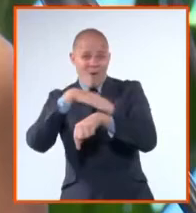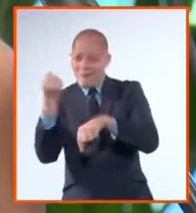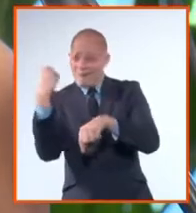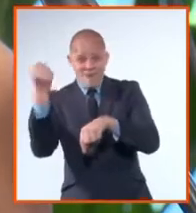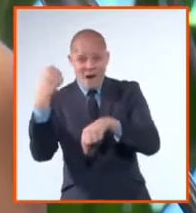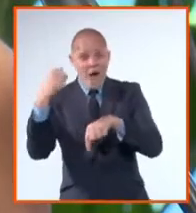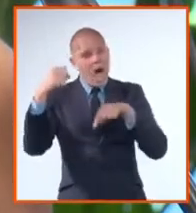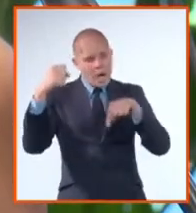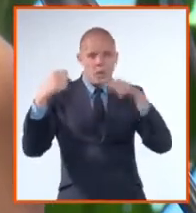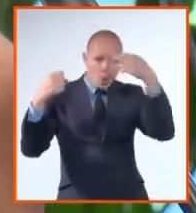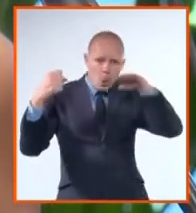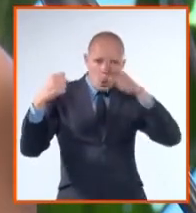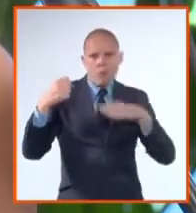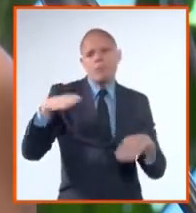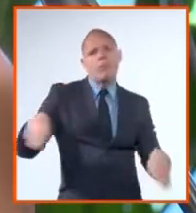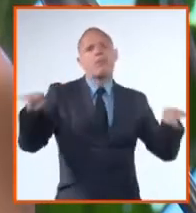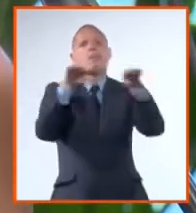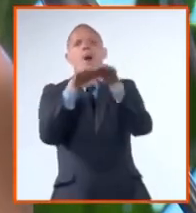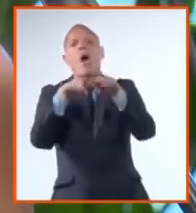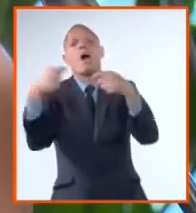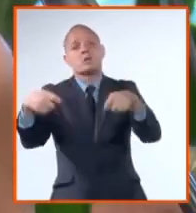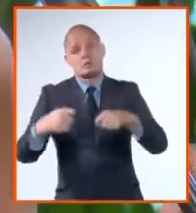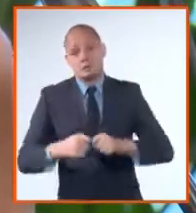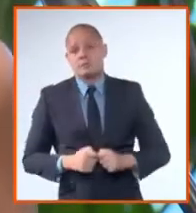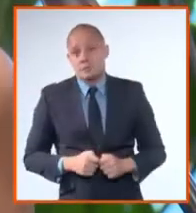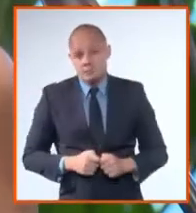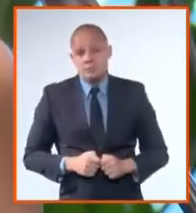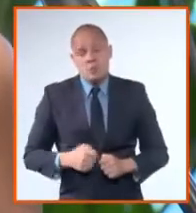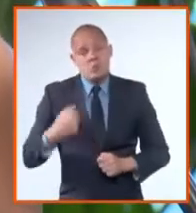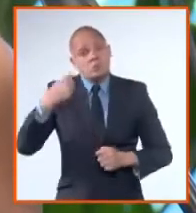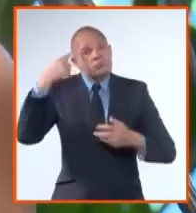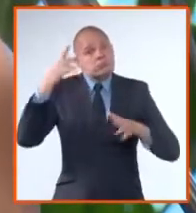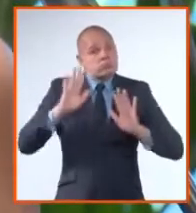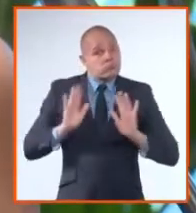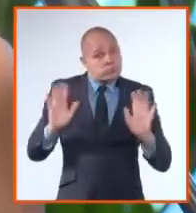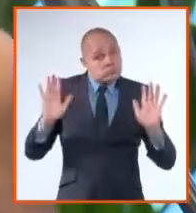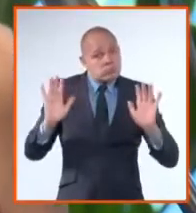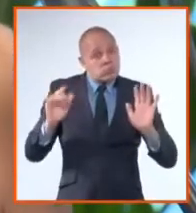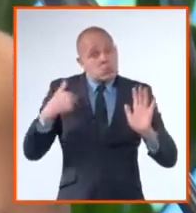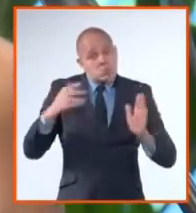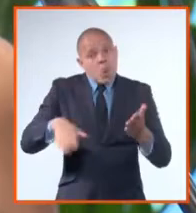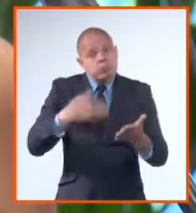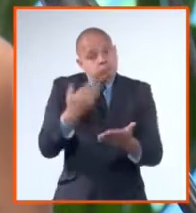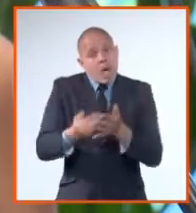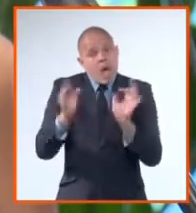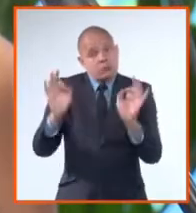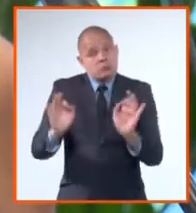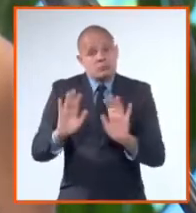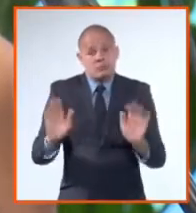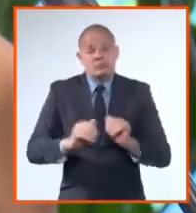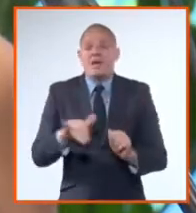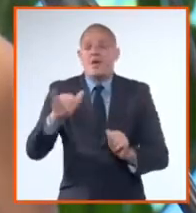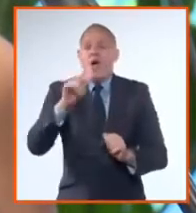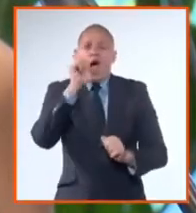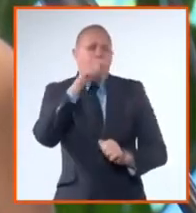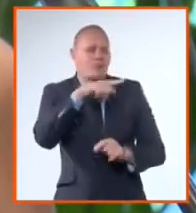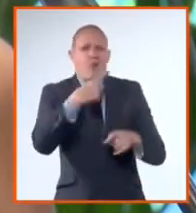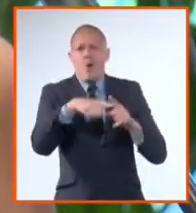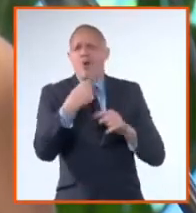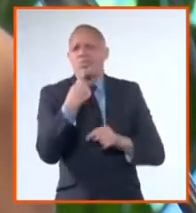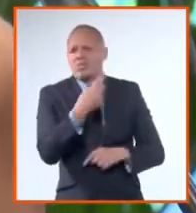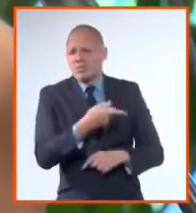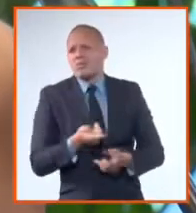e interpretar los datos del mundo real es acudiendo a esta información que está informatizada. Yo creo que esta es mi recomendación global. Como decía